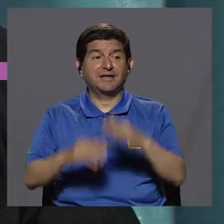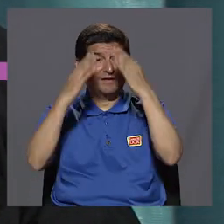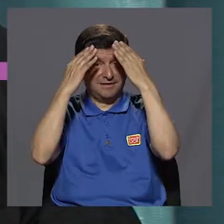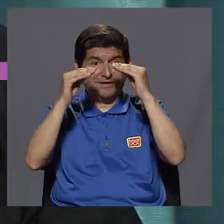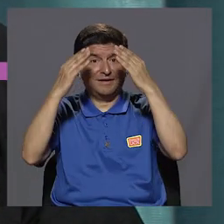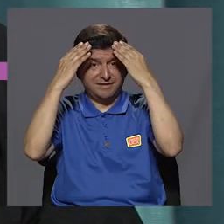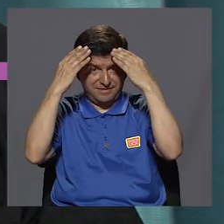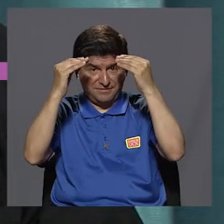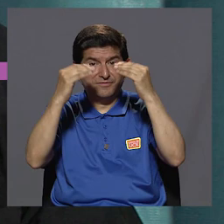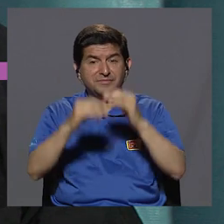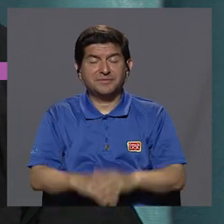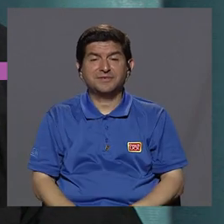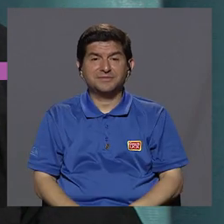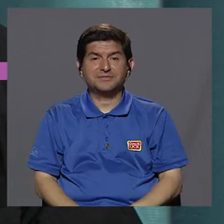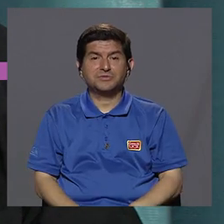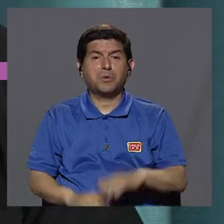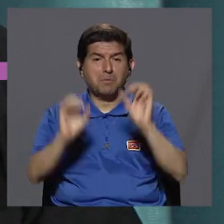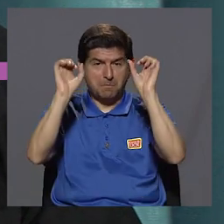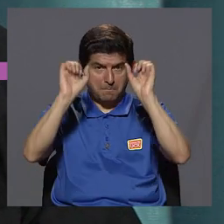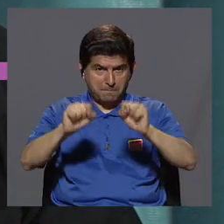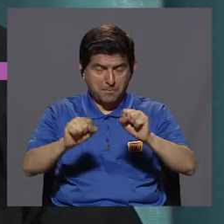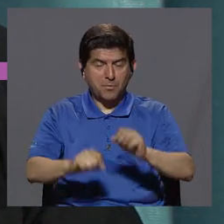información sea